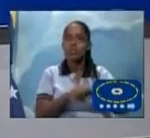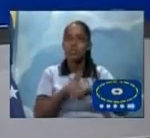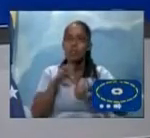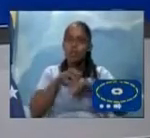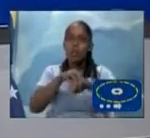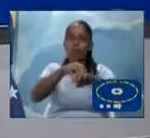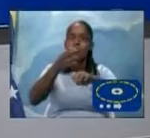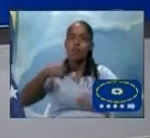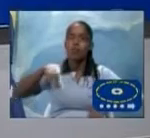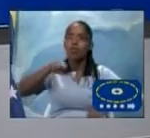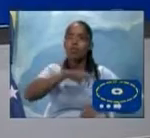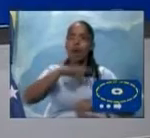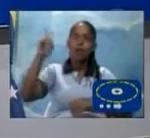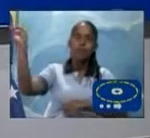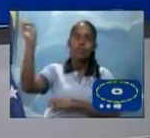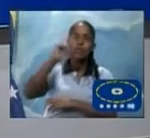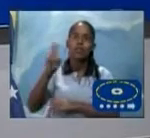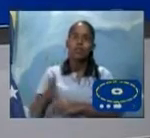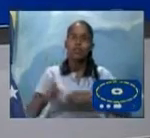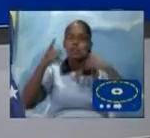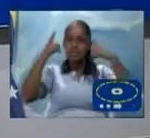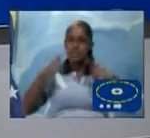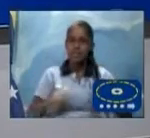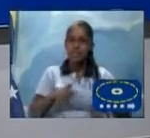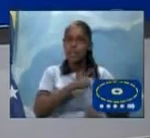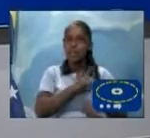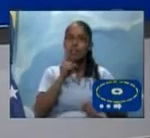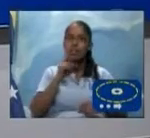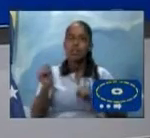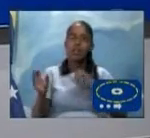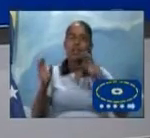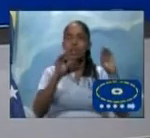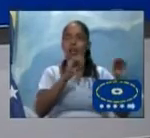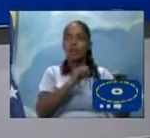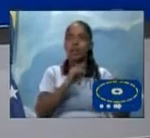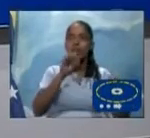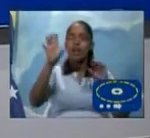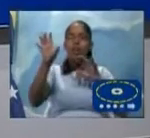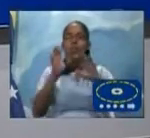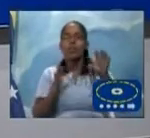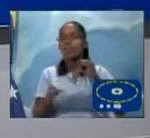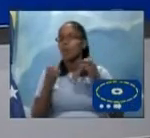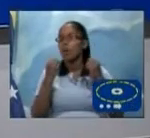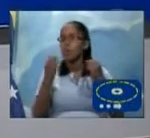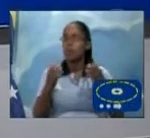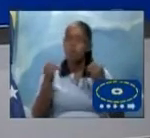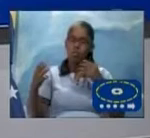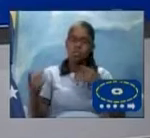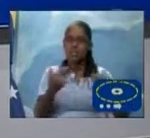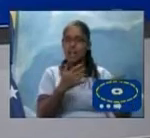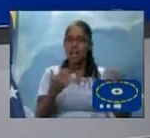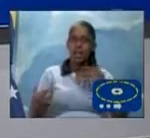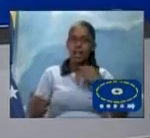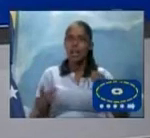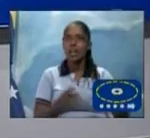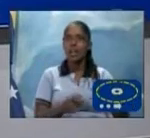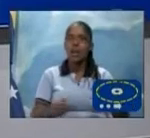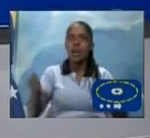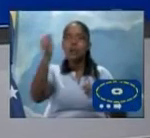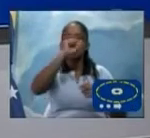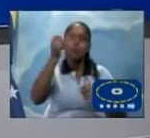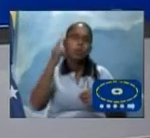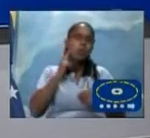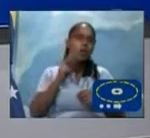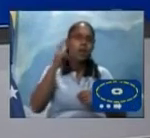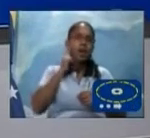a nuestro país Venezuela ser declarado nación? Muchas guerras. Simón Bolívar